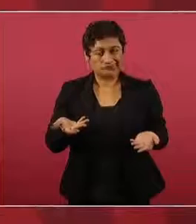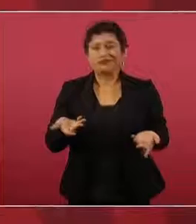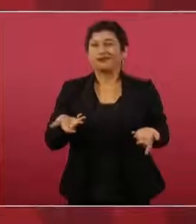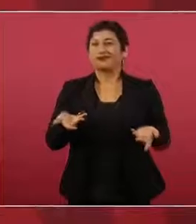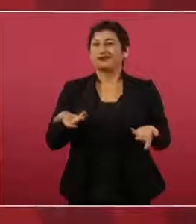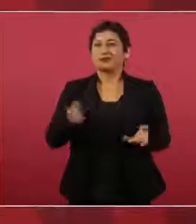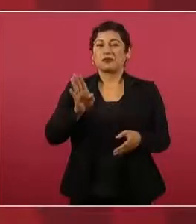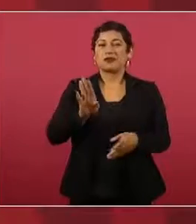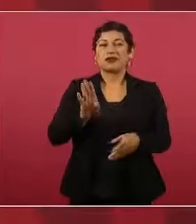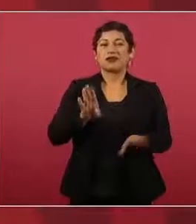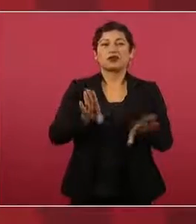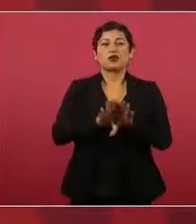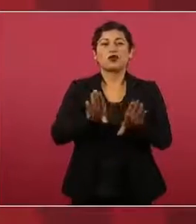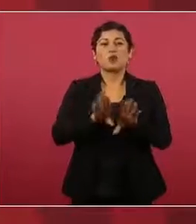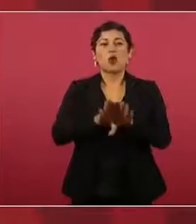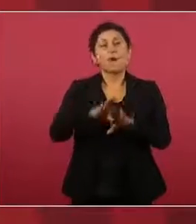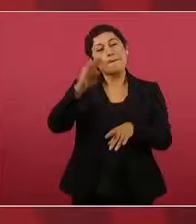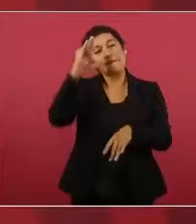es lo más importante.